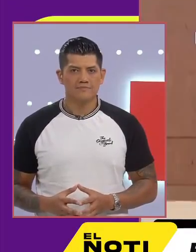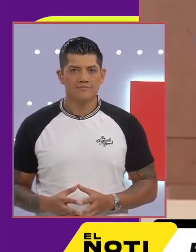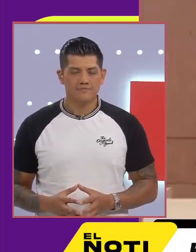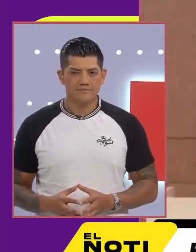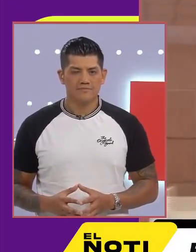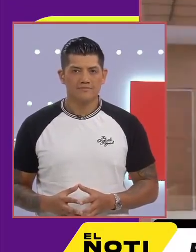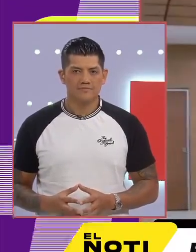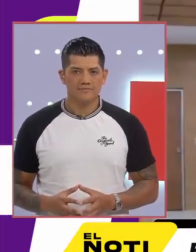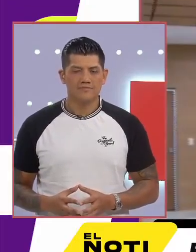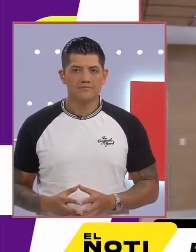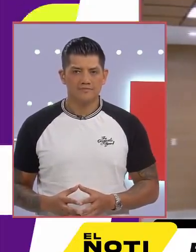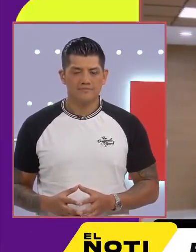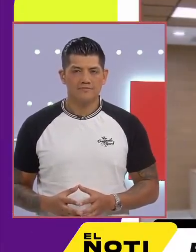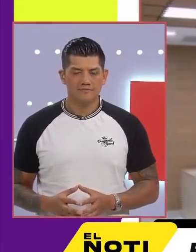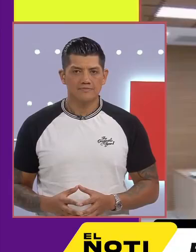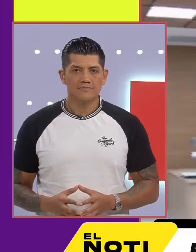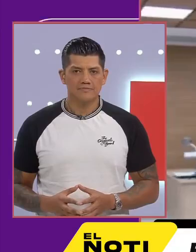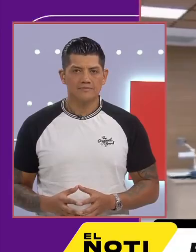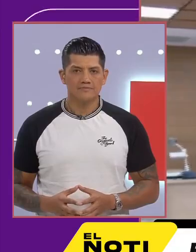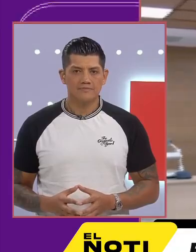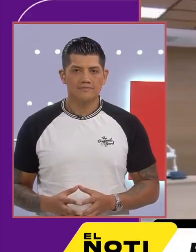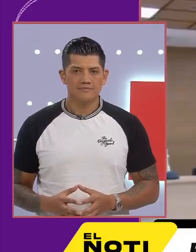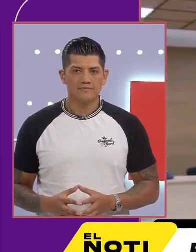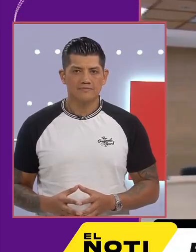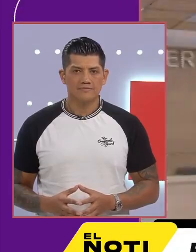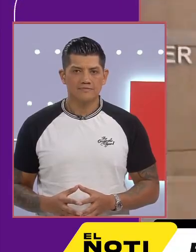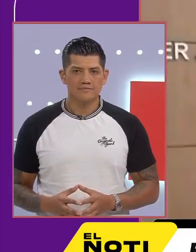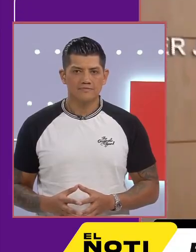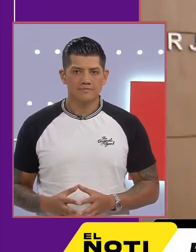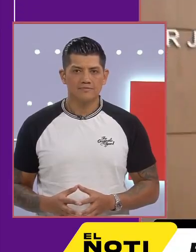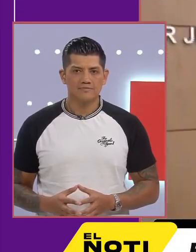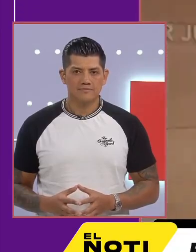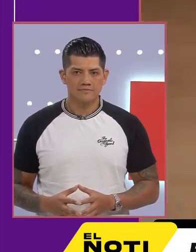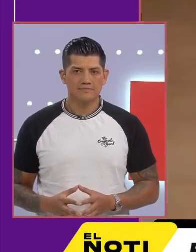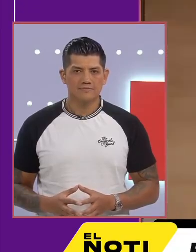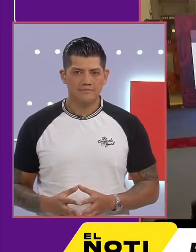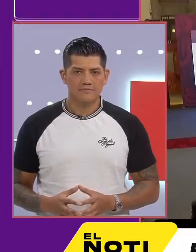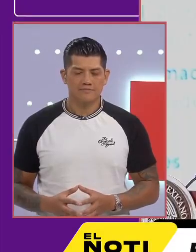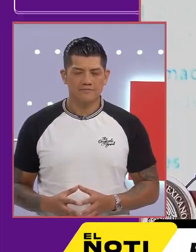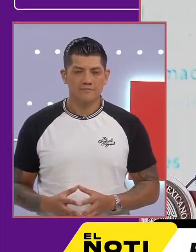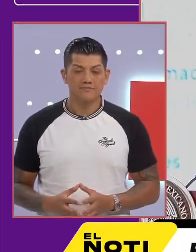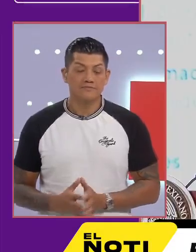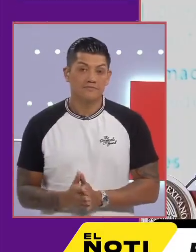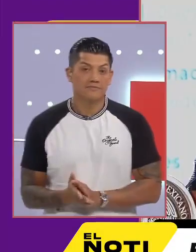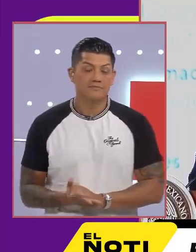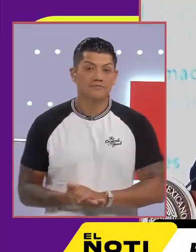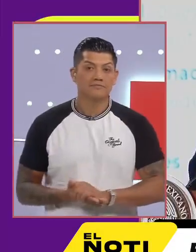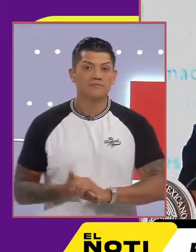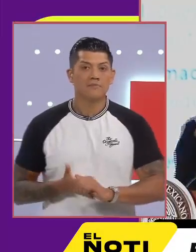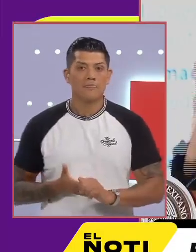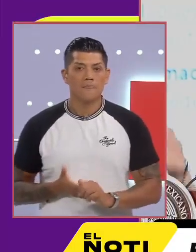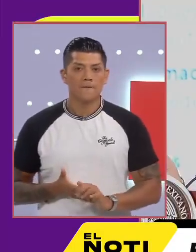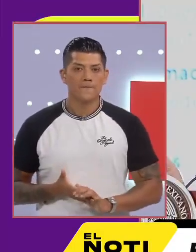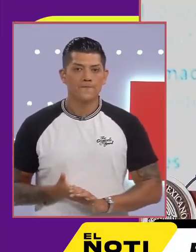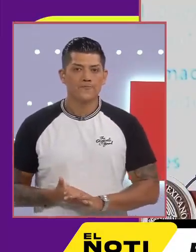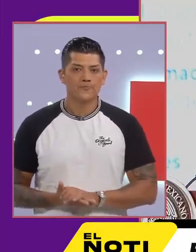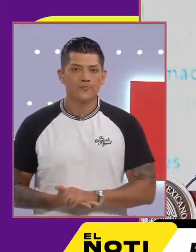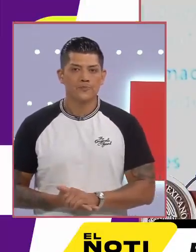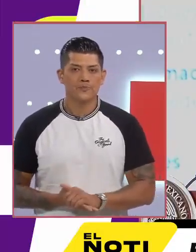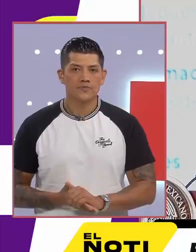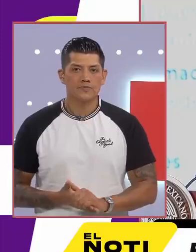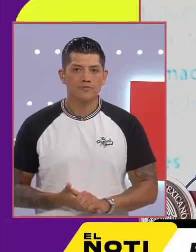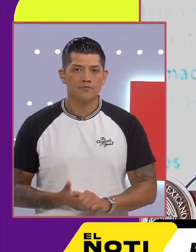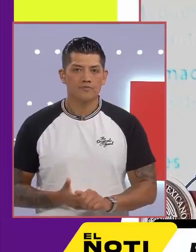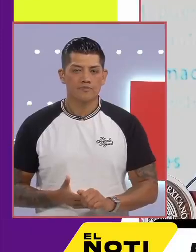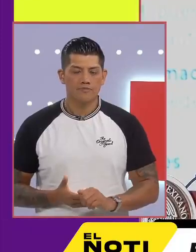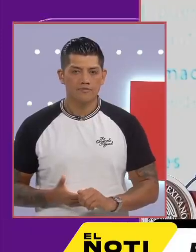cuántos amparos ha tenido. Y la figura que existe, que es debatible, que hay que ver si se elimina o no, pero tiene que ver